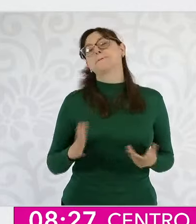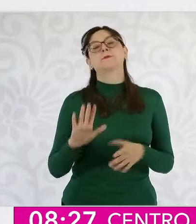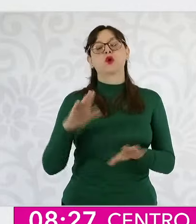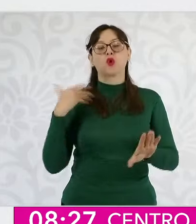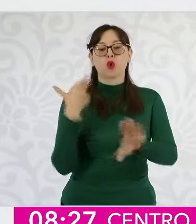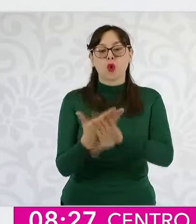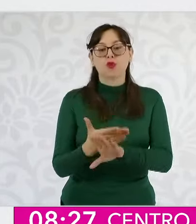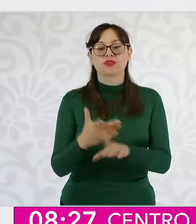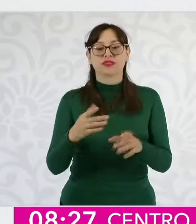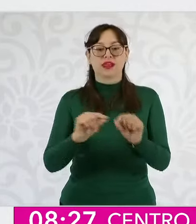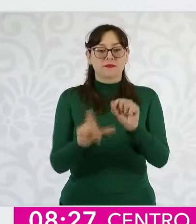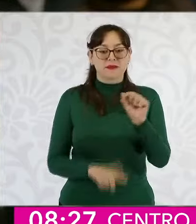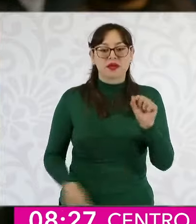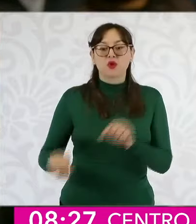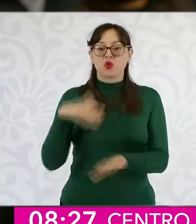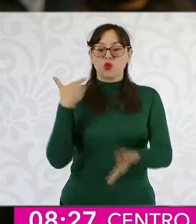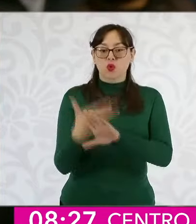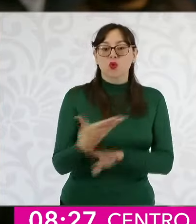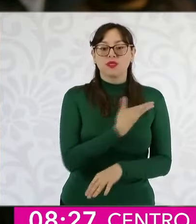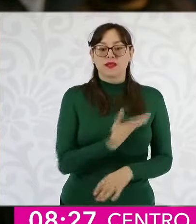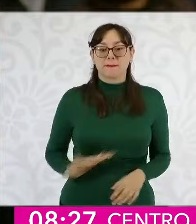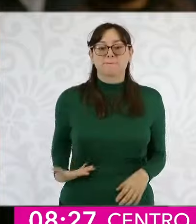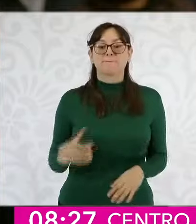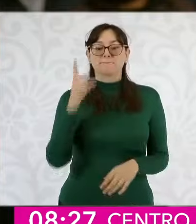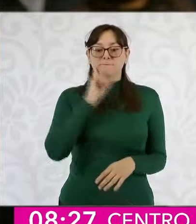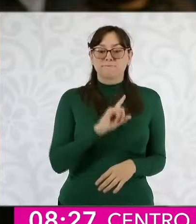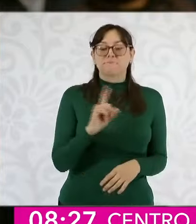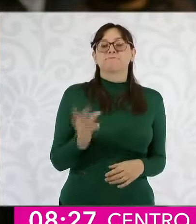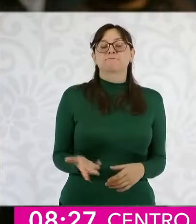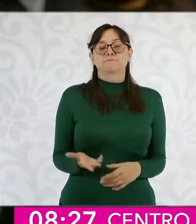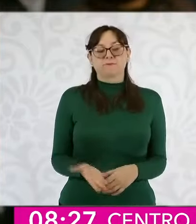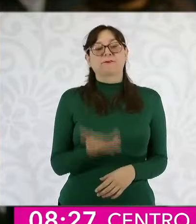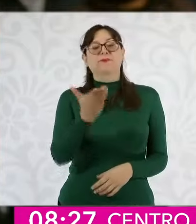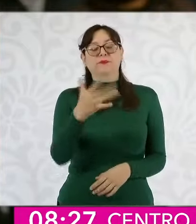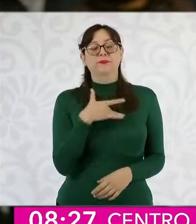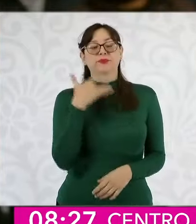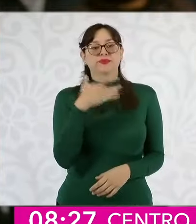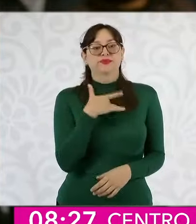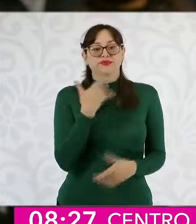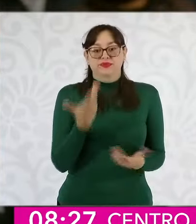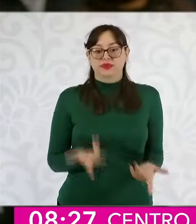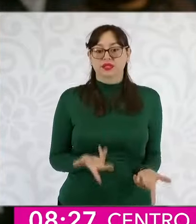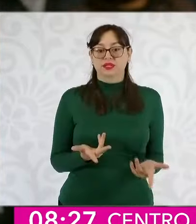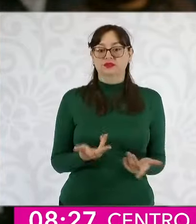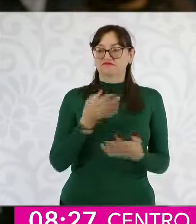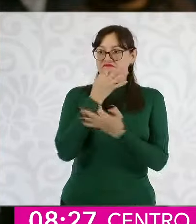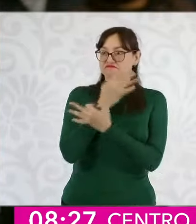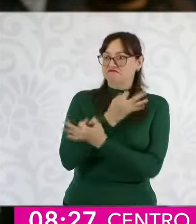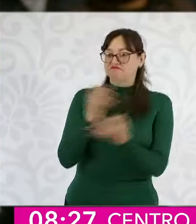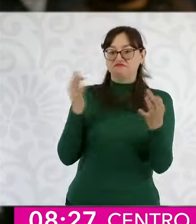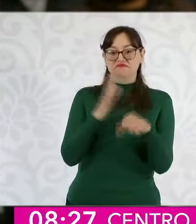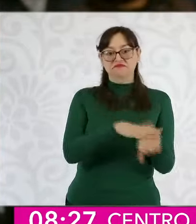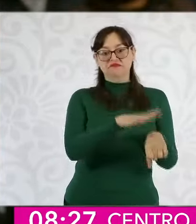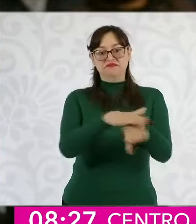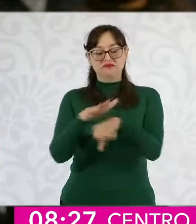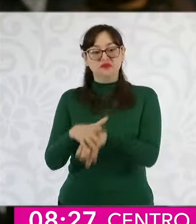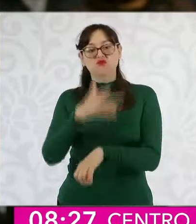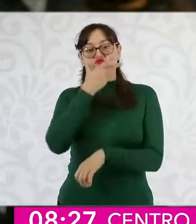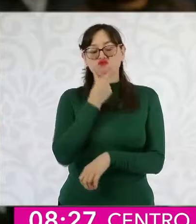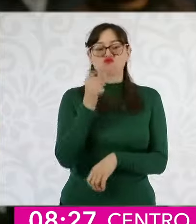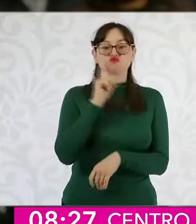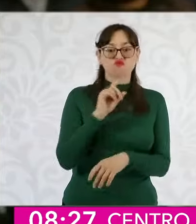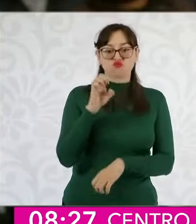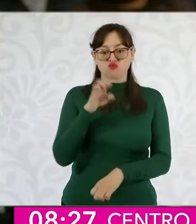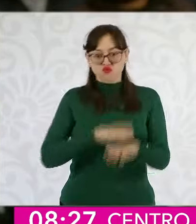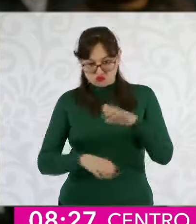usted como presidenta y como la postura de México. ¿Qué mensaje le daría a la gente, a los empresarios, empresarias que también pues